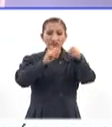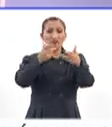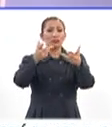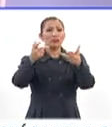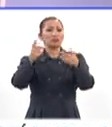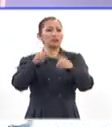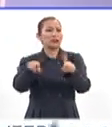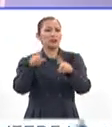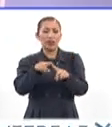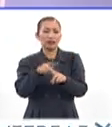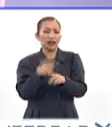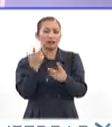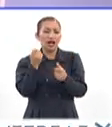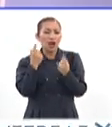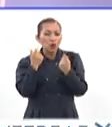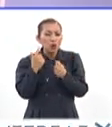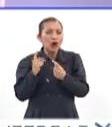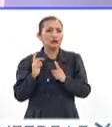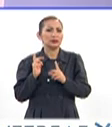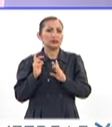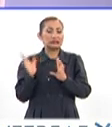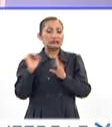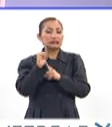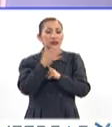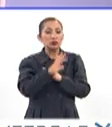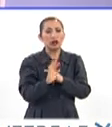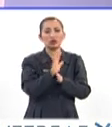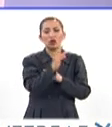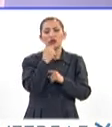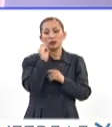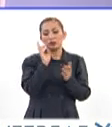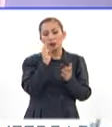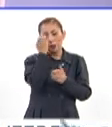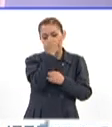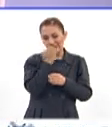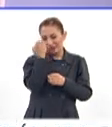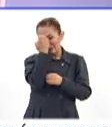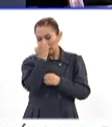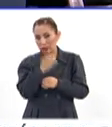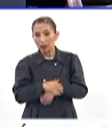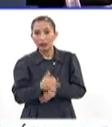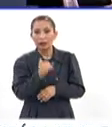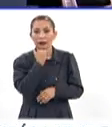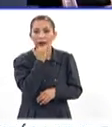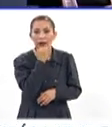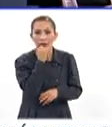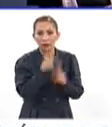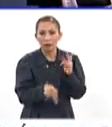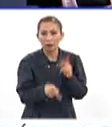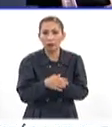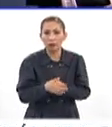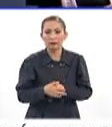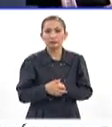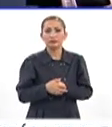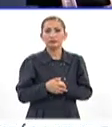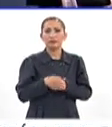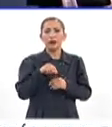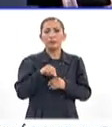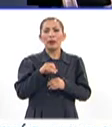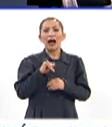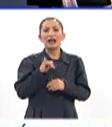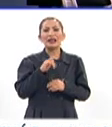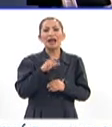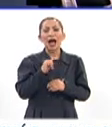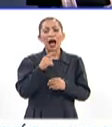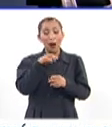en fin. Estas fueron algunas de las situaciones que nosotros valoramos. Sí, perdón que te interrumpa tantito, Mayra.